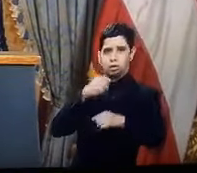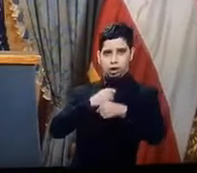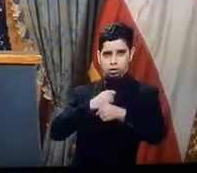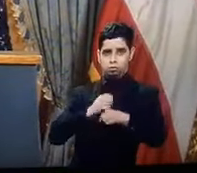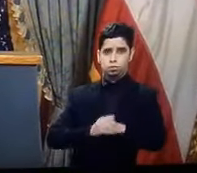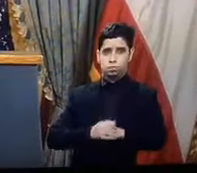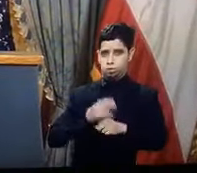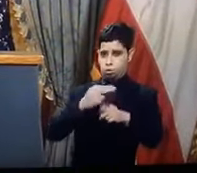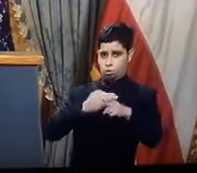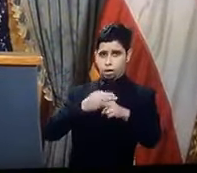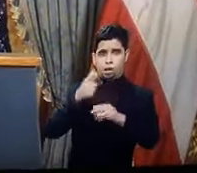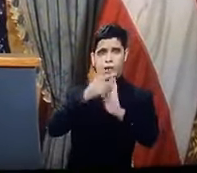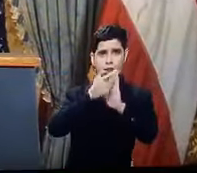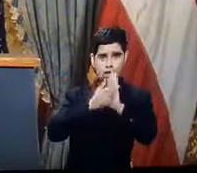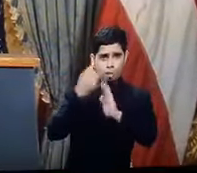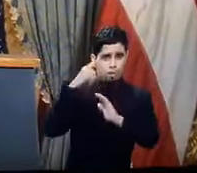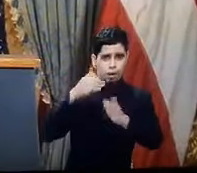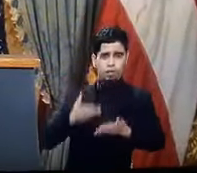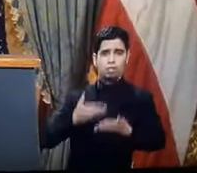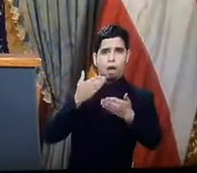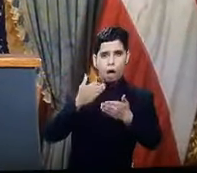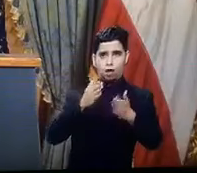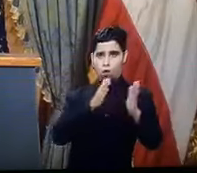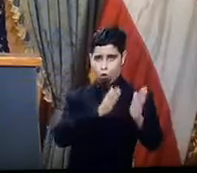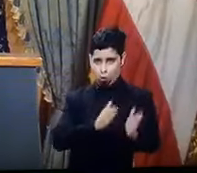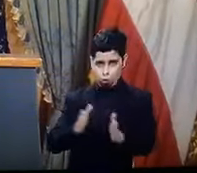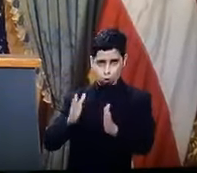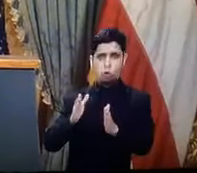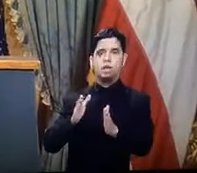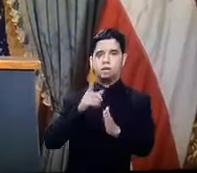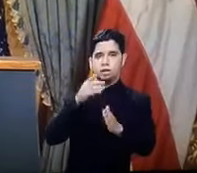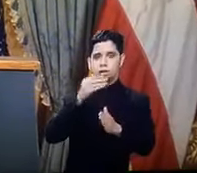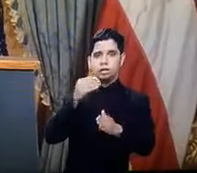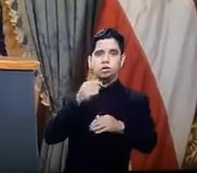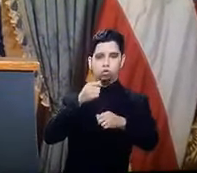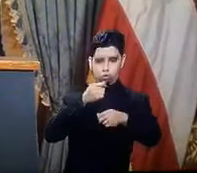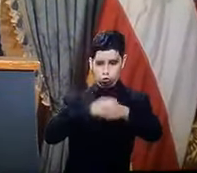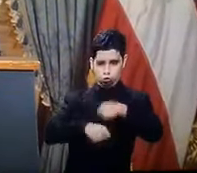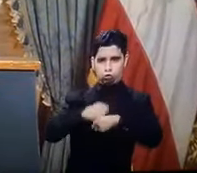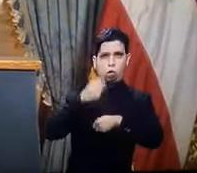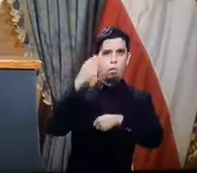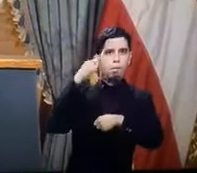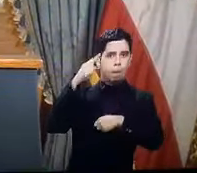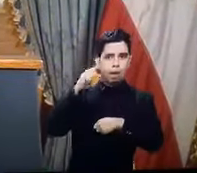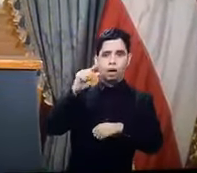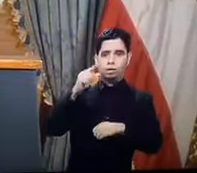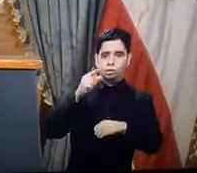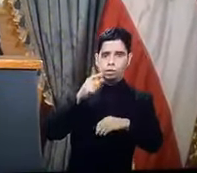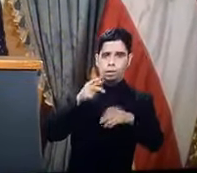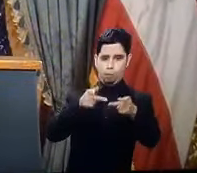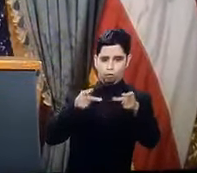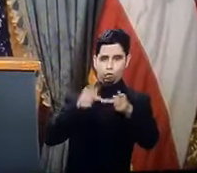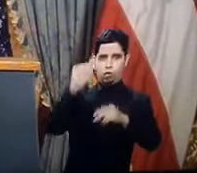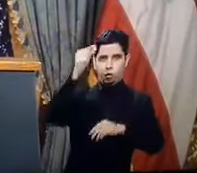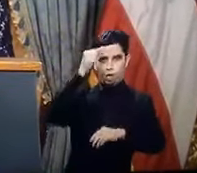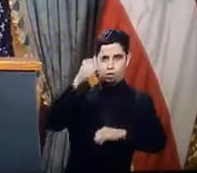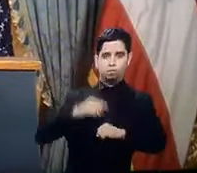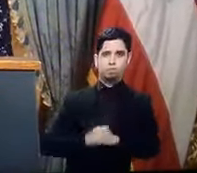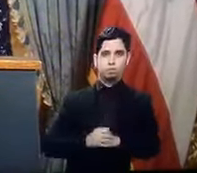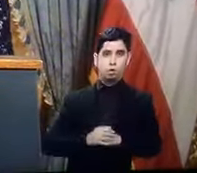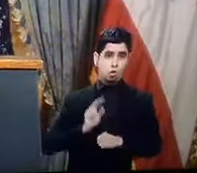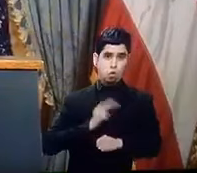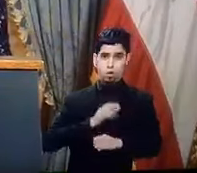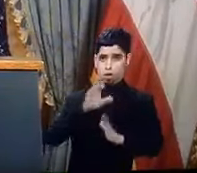conocida como la Ley para Proveer el Orden, Sucesión y Sustitución para el Cargo de Gobernador. Nuestra